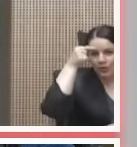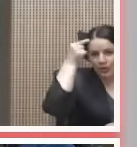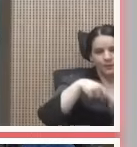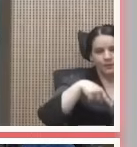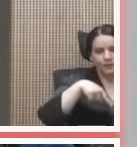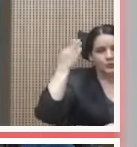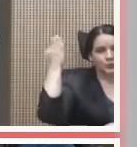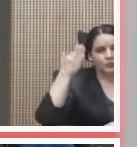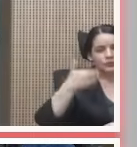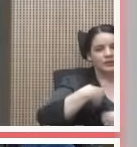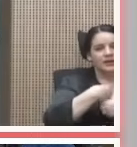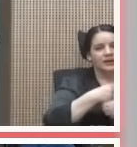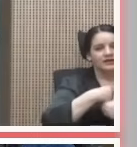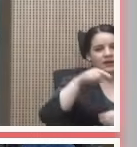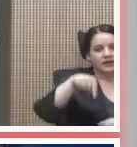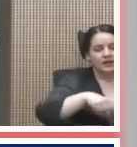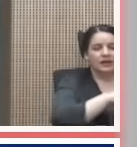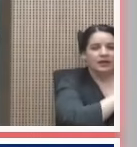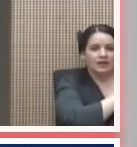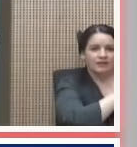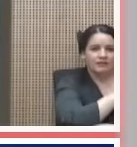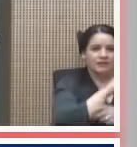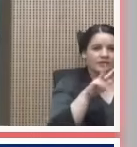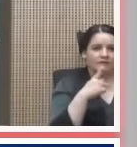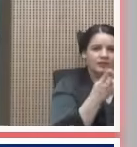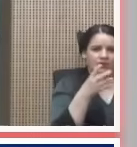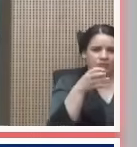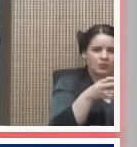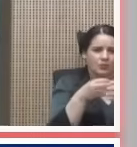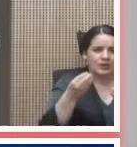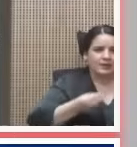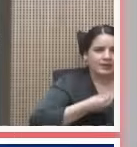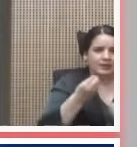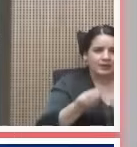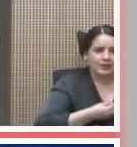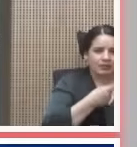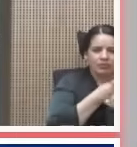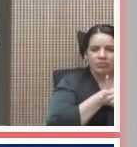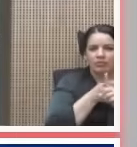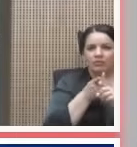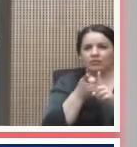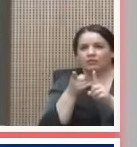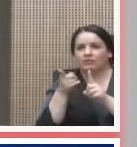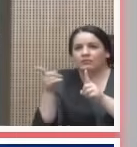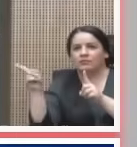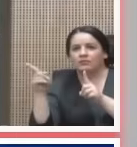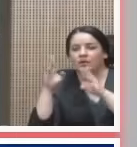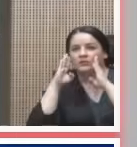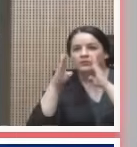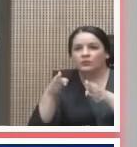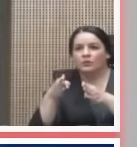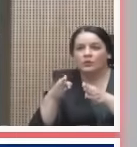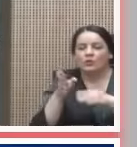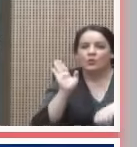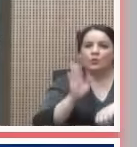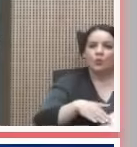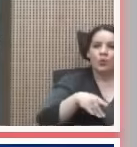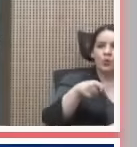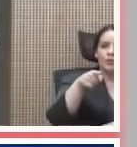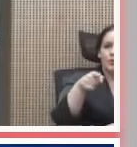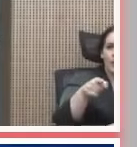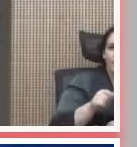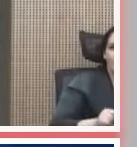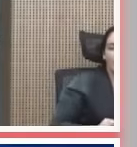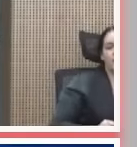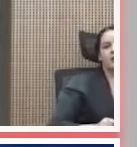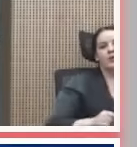aquí la jefa de fracción. ¿Qué está haciendo? Desviando la atención y echándole la culpa a alguien. Lo que hacen en Zapote